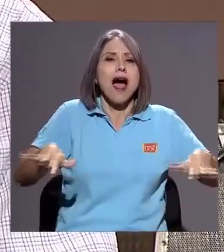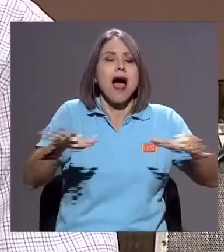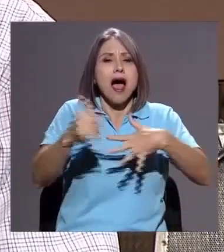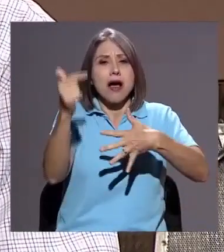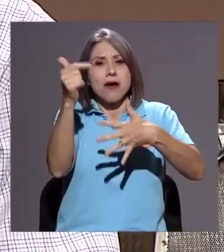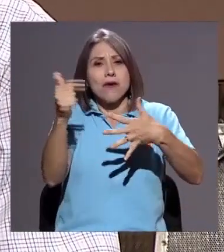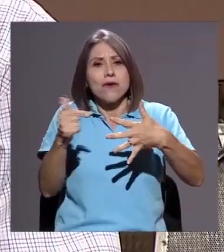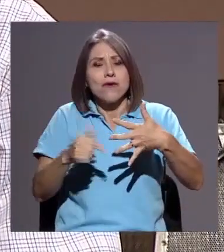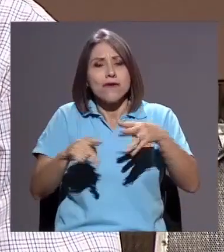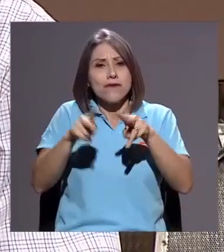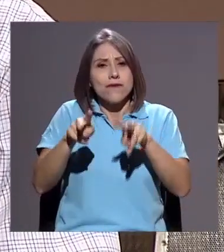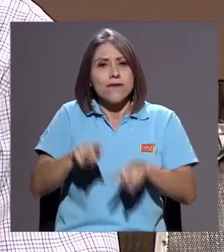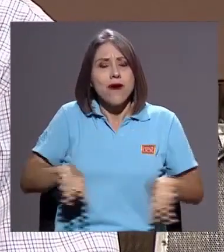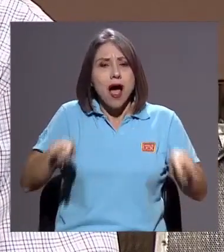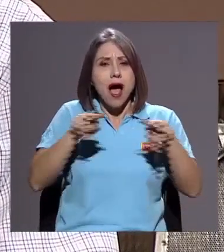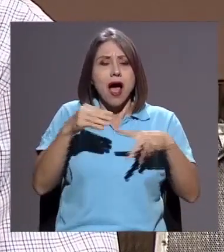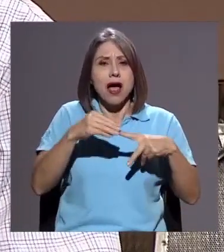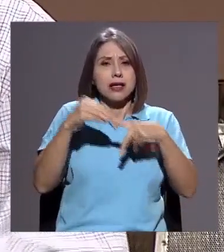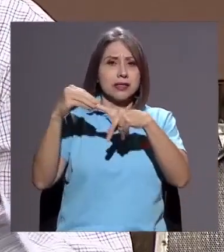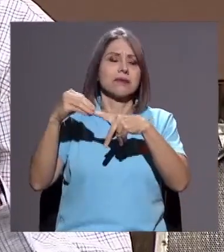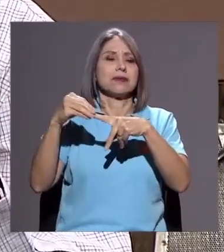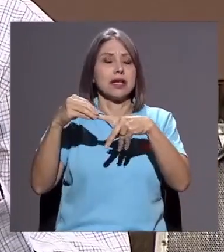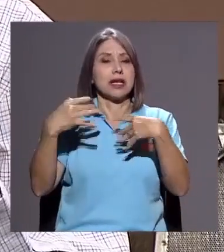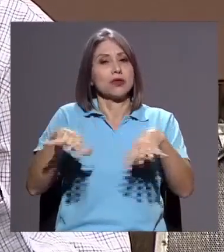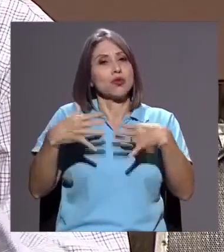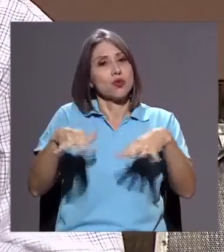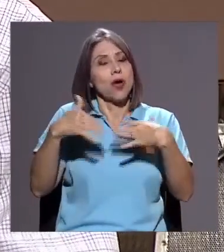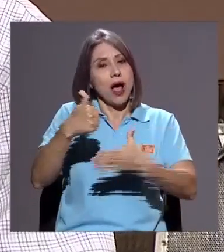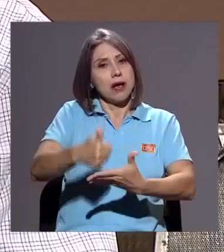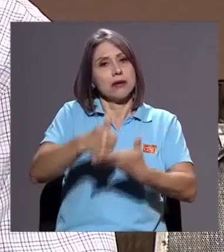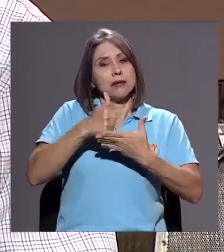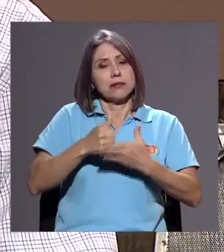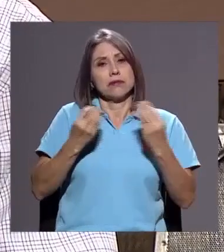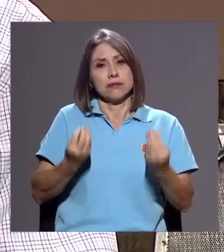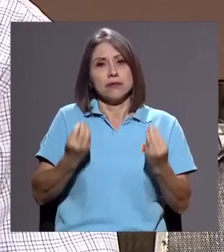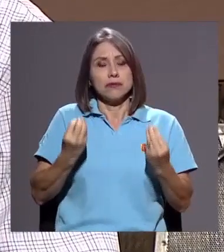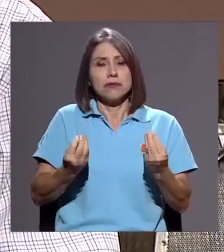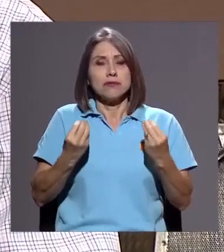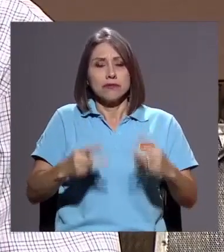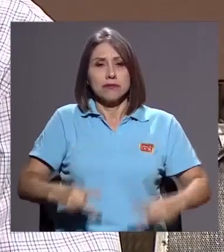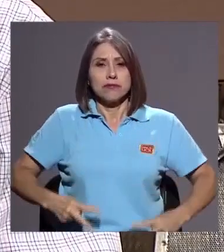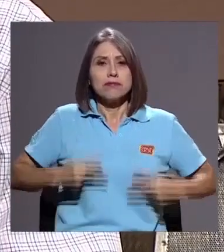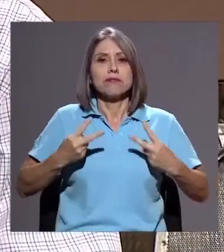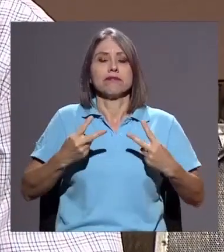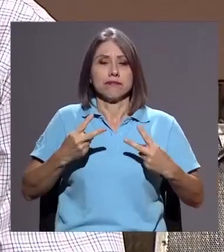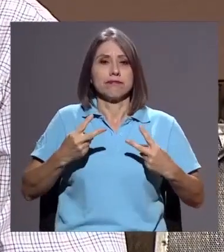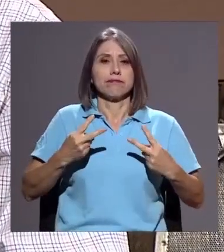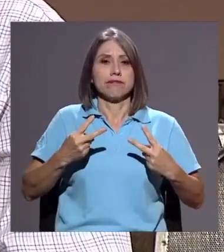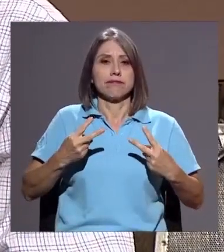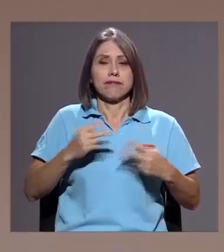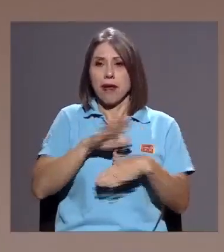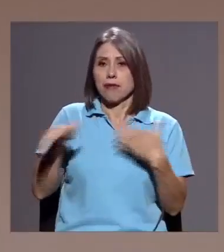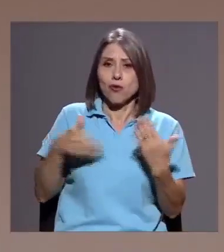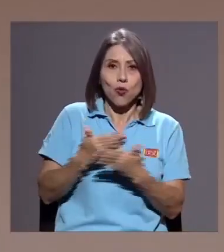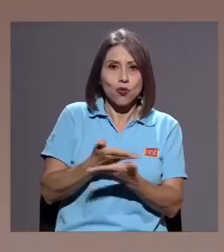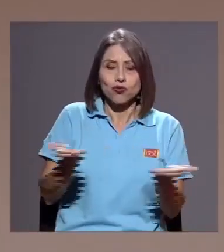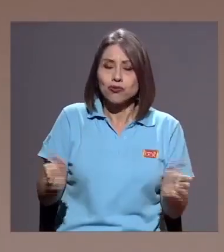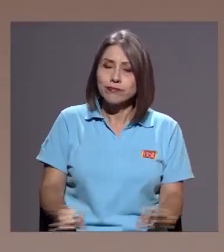valores tan especiales que definitivamente nos han ayudado muchísimo en la vida a todos, ¿verdad?